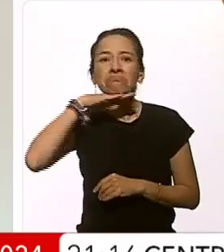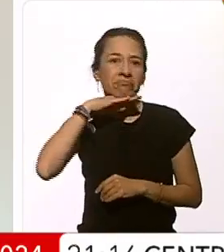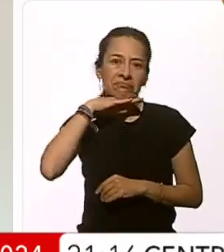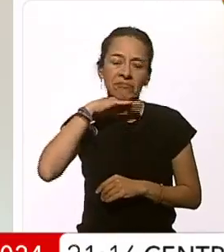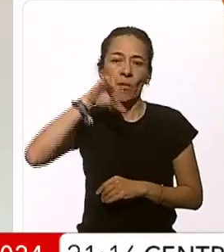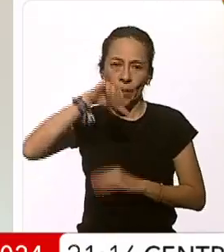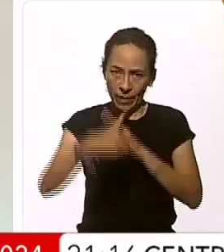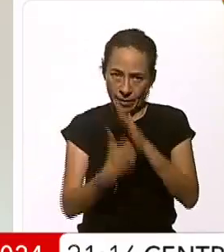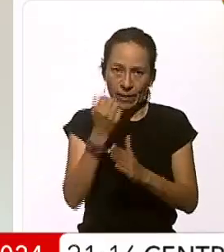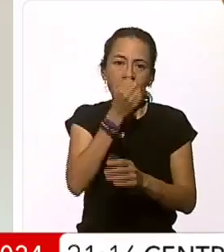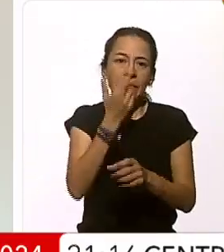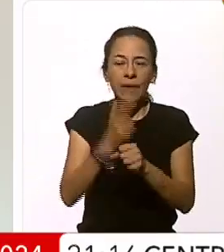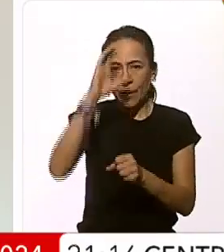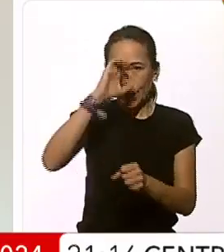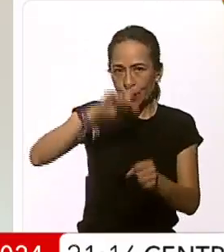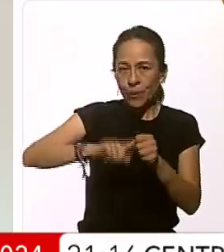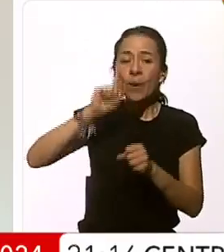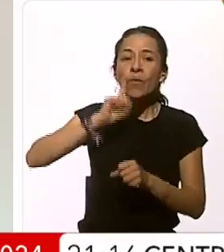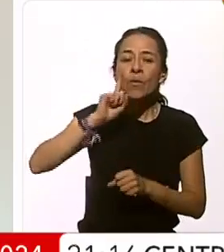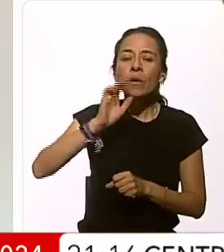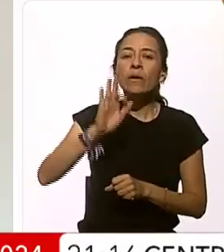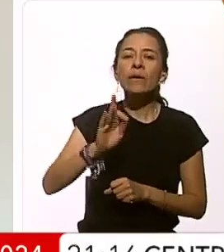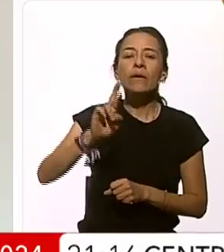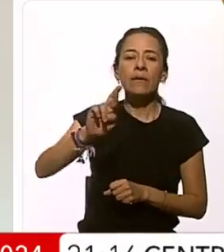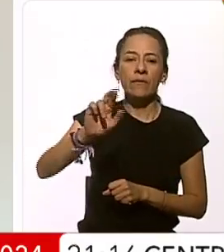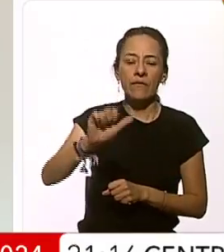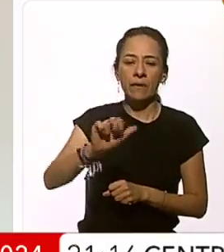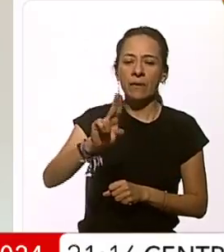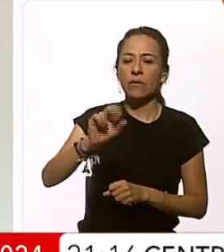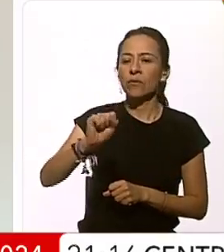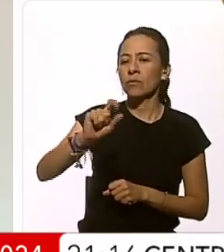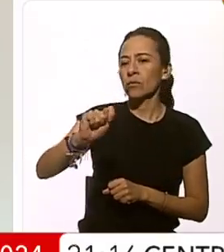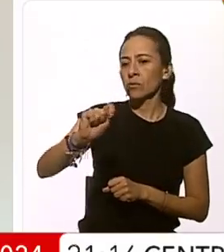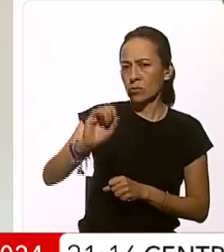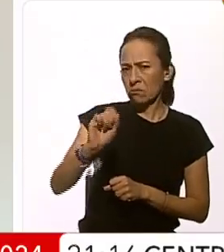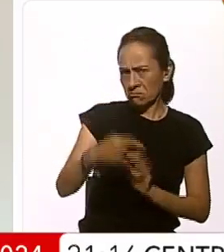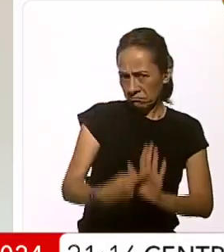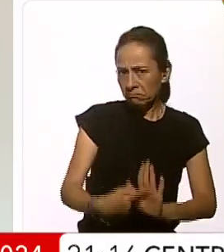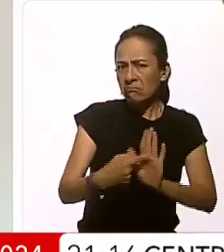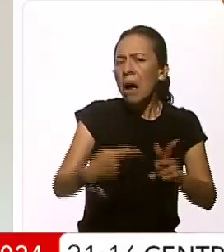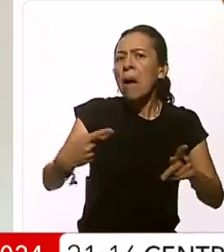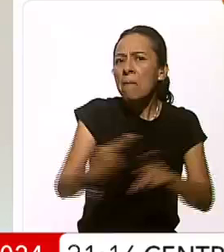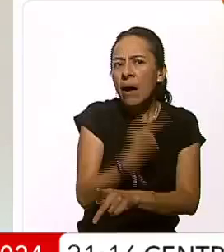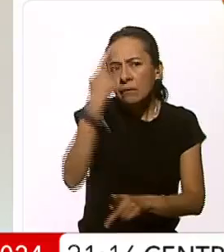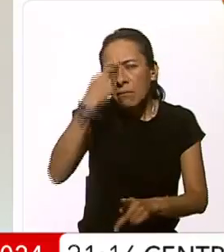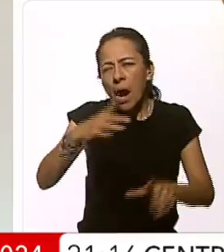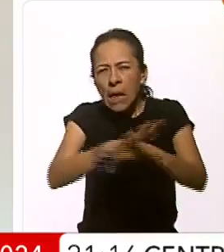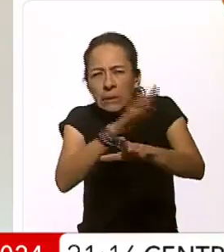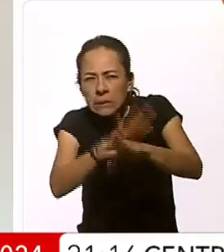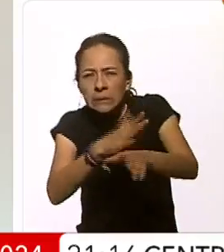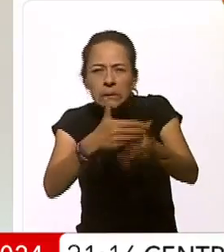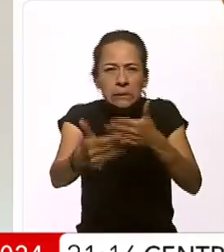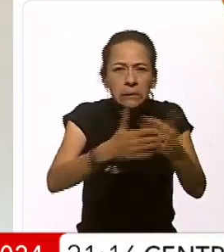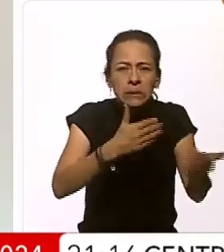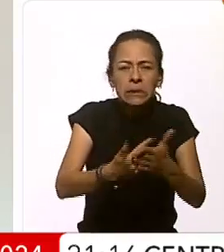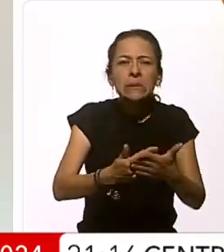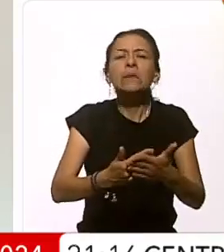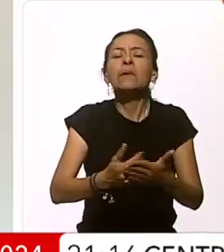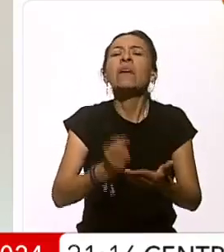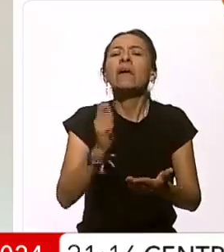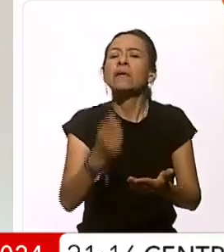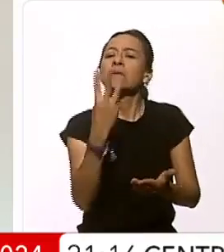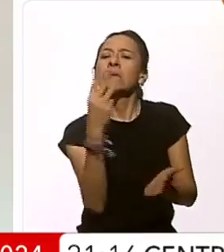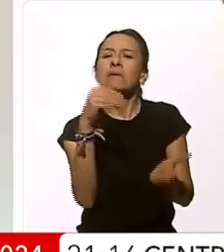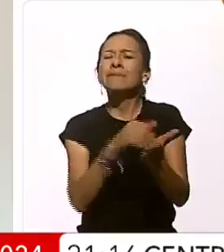La secretaria de Cultura, Alejandra Frausto, presentó el avance en la remodelación, restauración, reconstrucción de más de 3,000